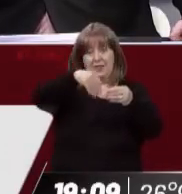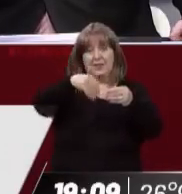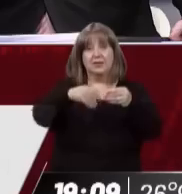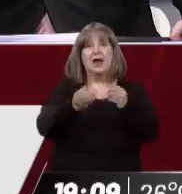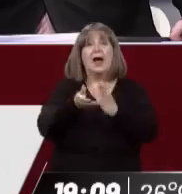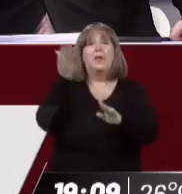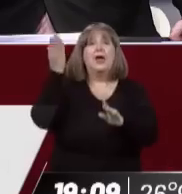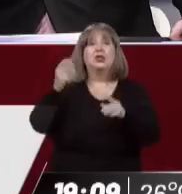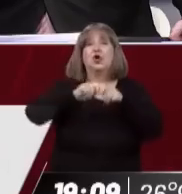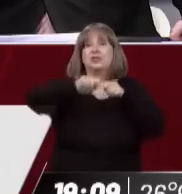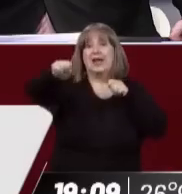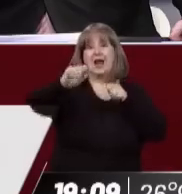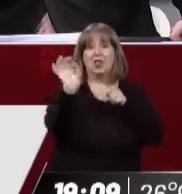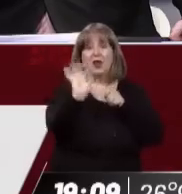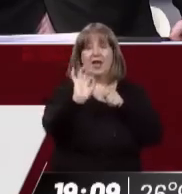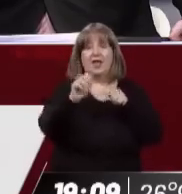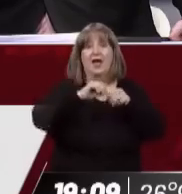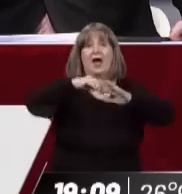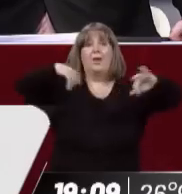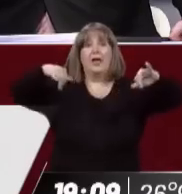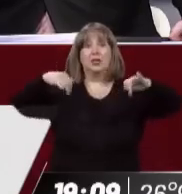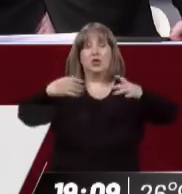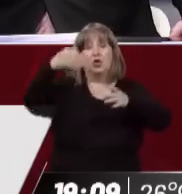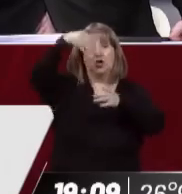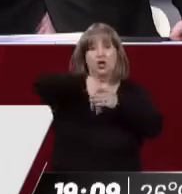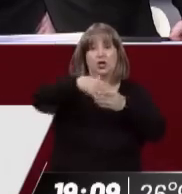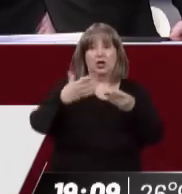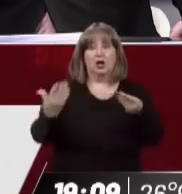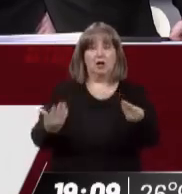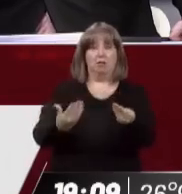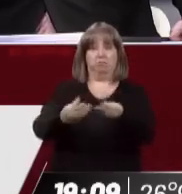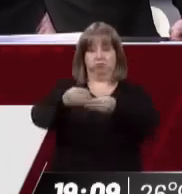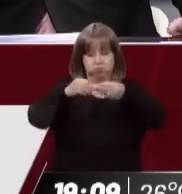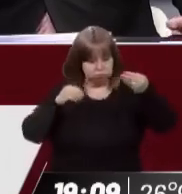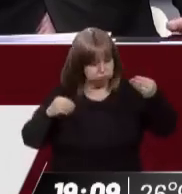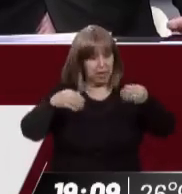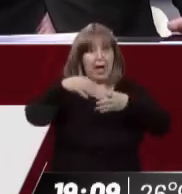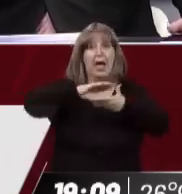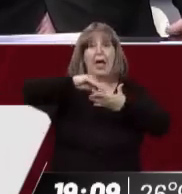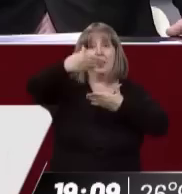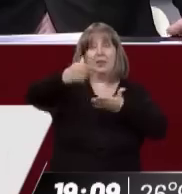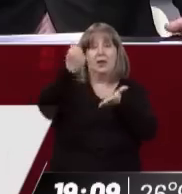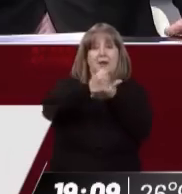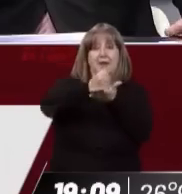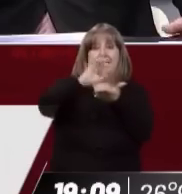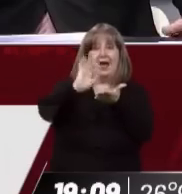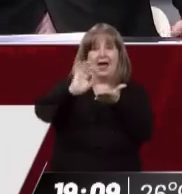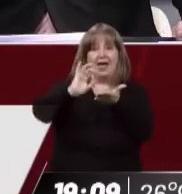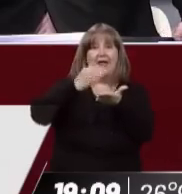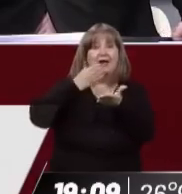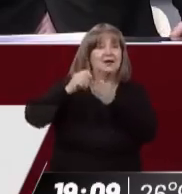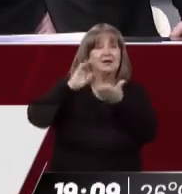abierto lo cual ya también dejaba un sesgo de desconfianza no acerca de un sobre